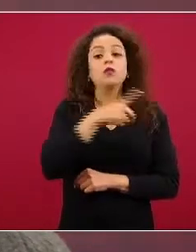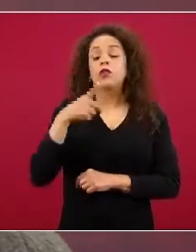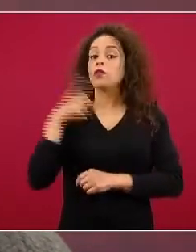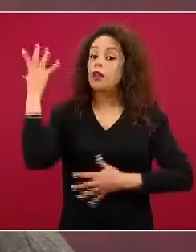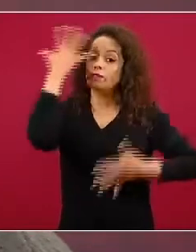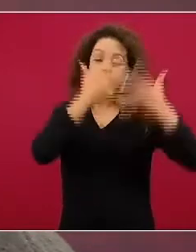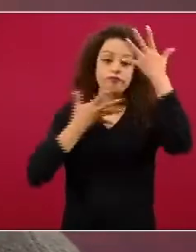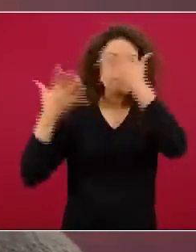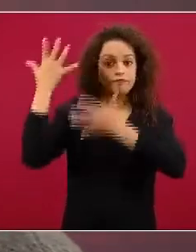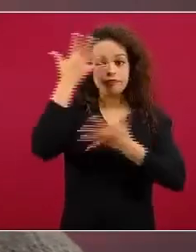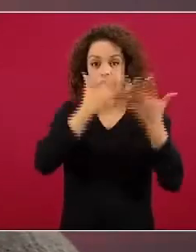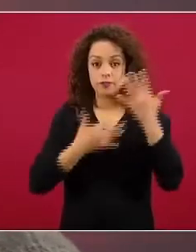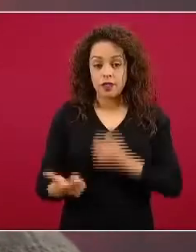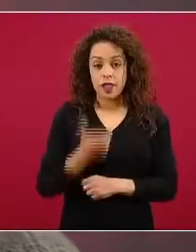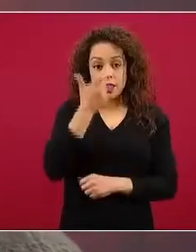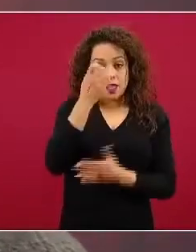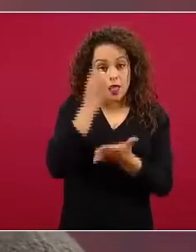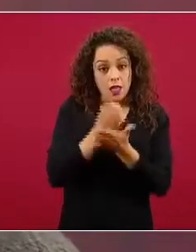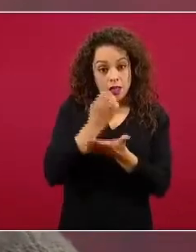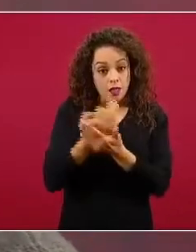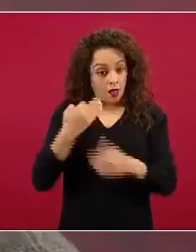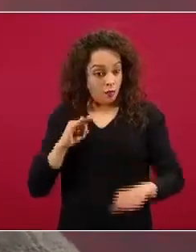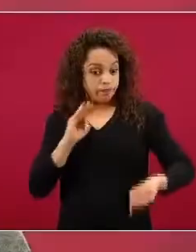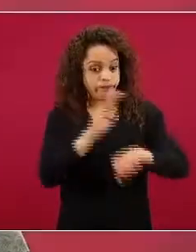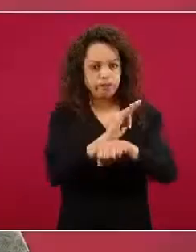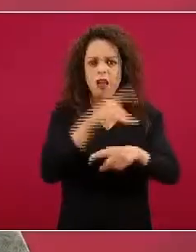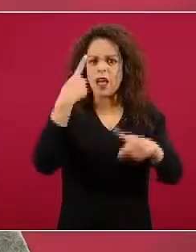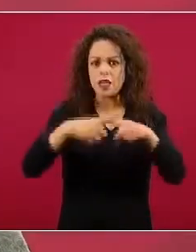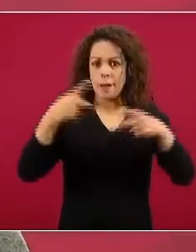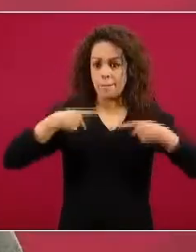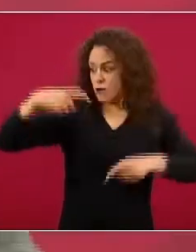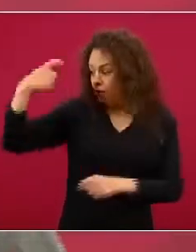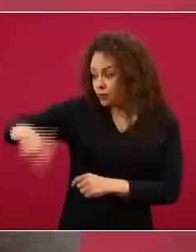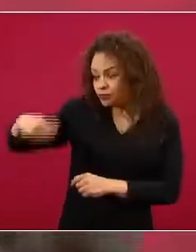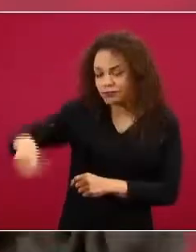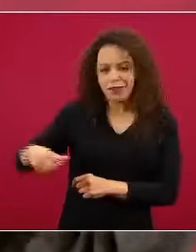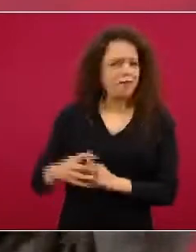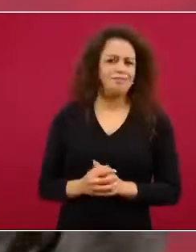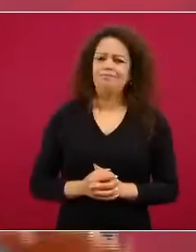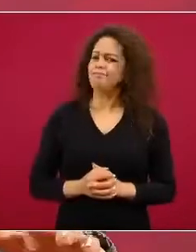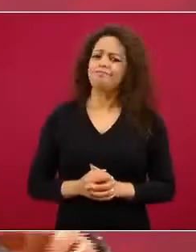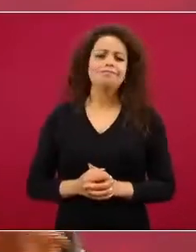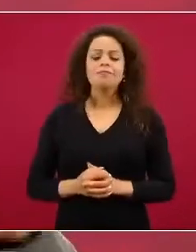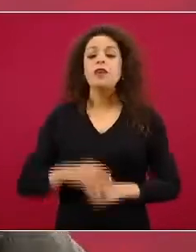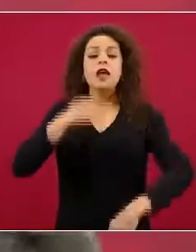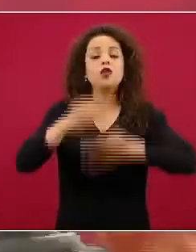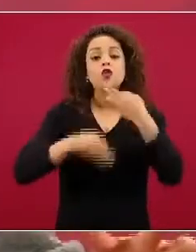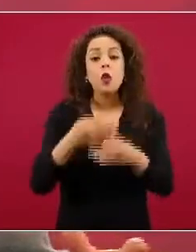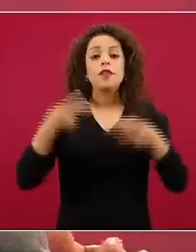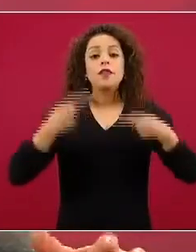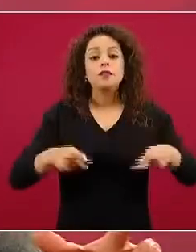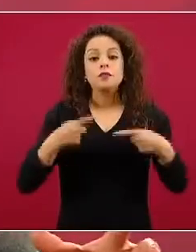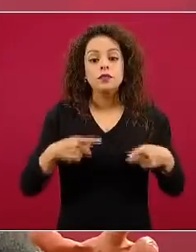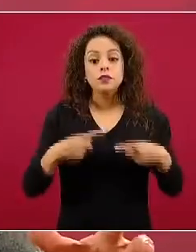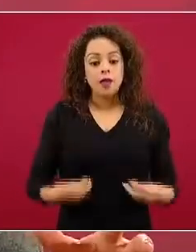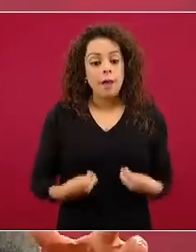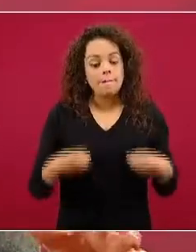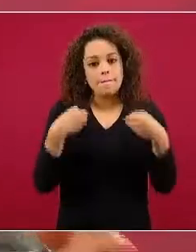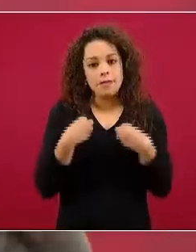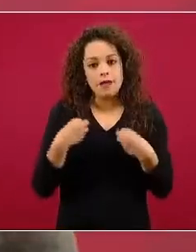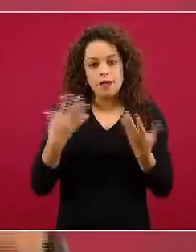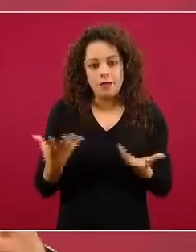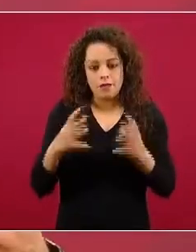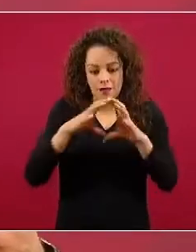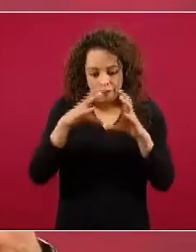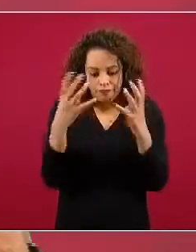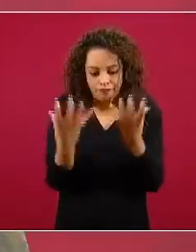economía no es proteger el dinero de las personas ricas, es proteger a todas las personas que vivimos en el planeta,